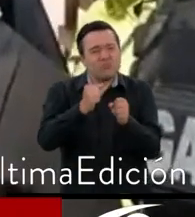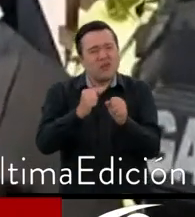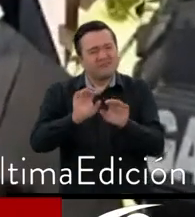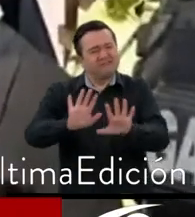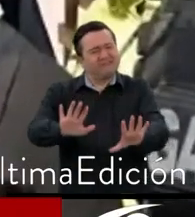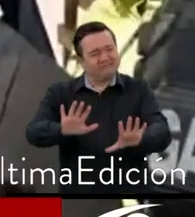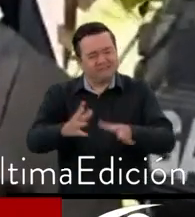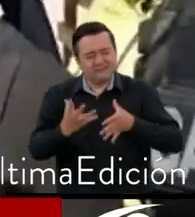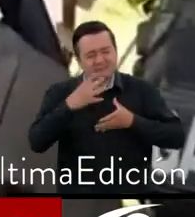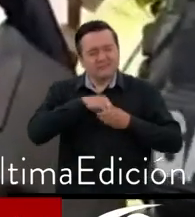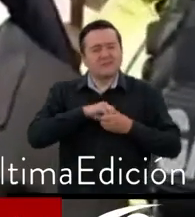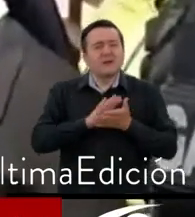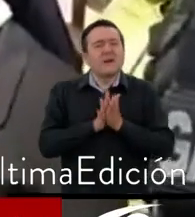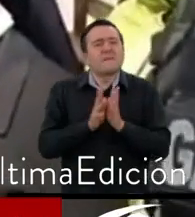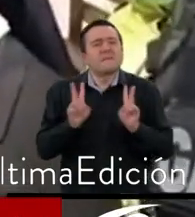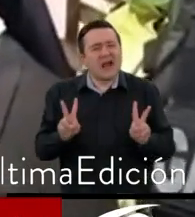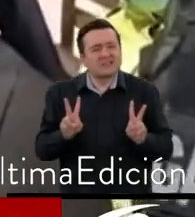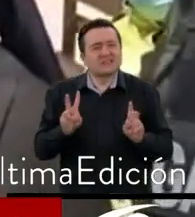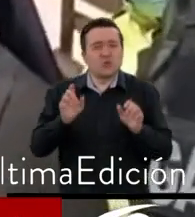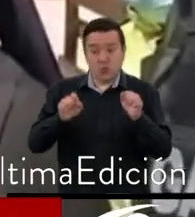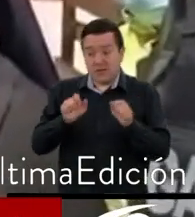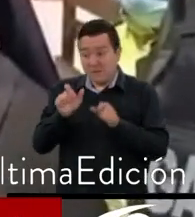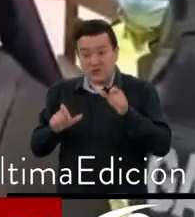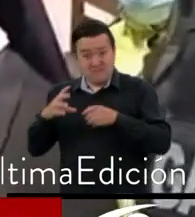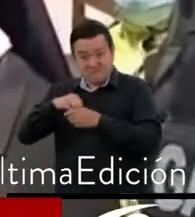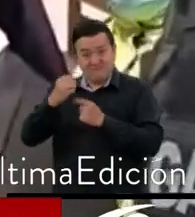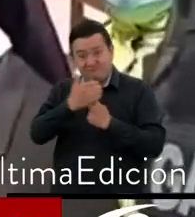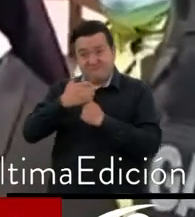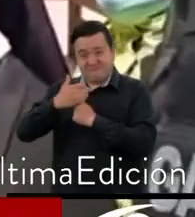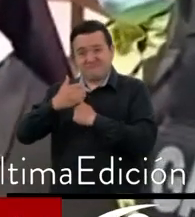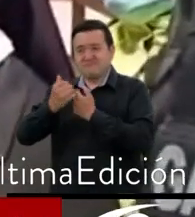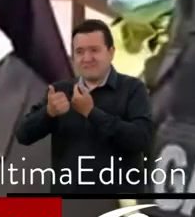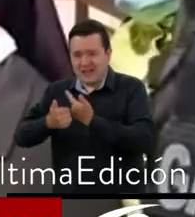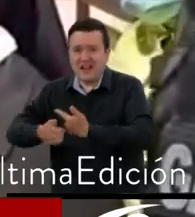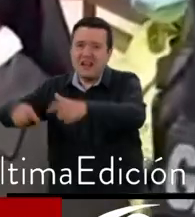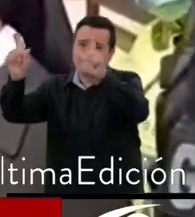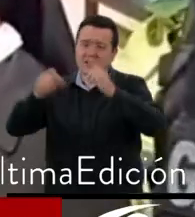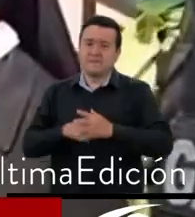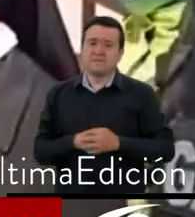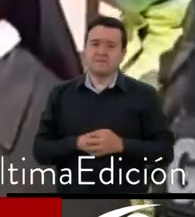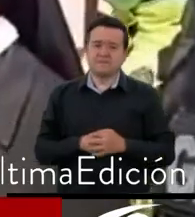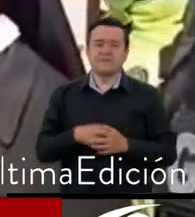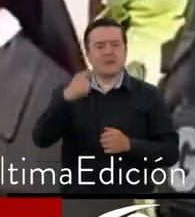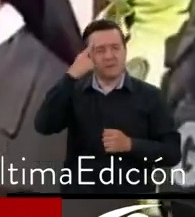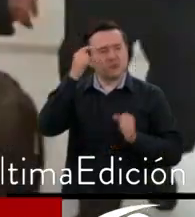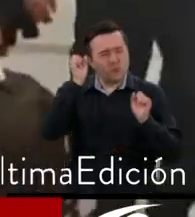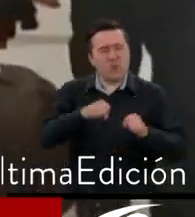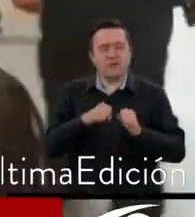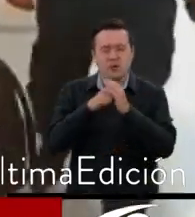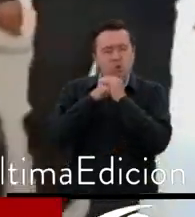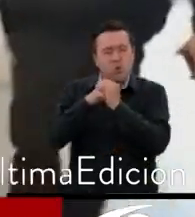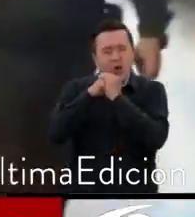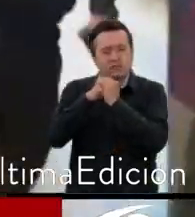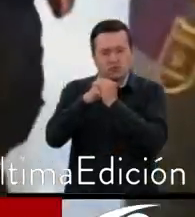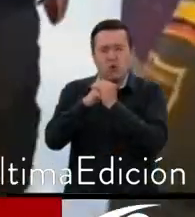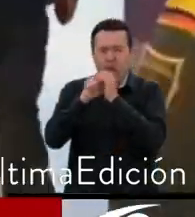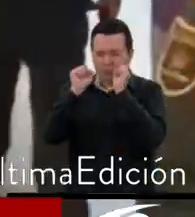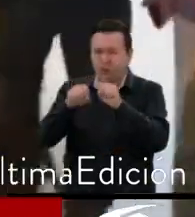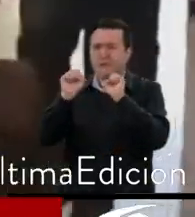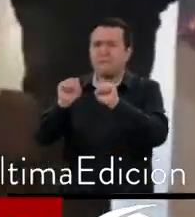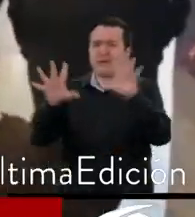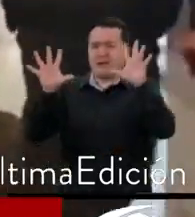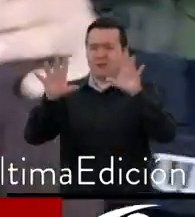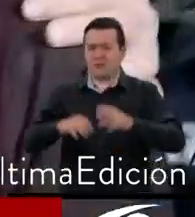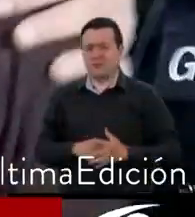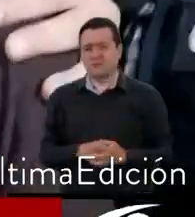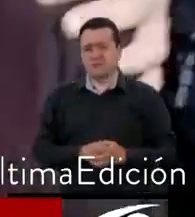esta gente, pero era imposible casi. Yo creo que la oración hace milagros. Luego recogió sus maletas